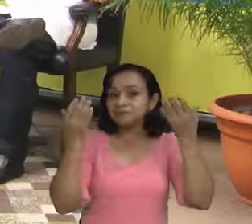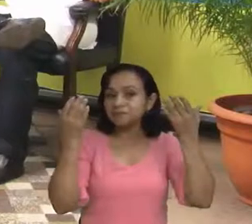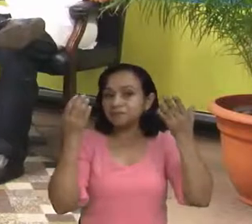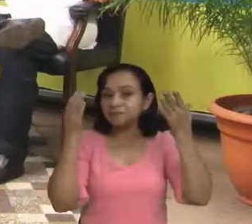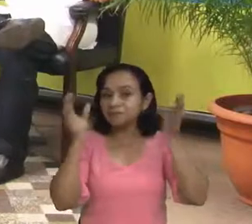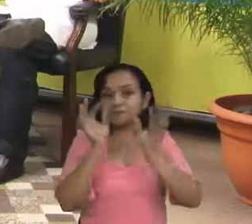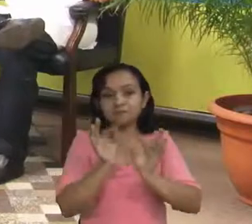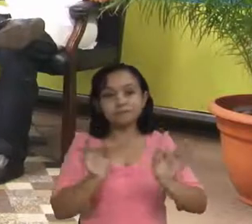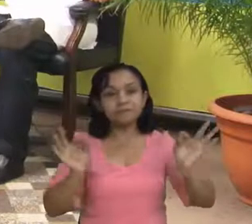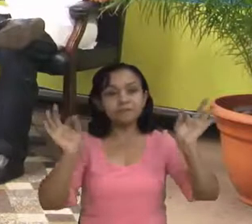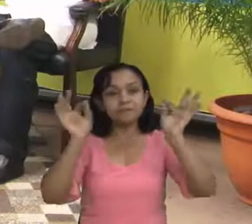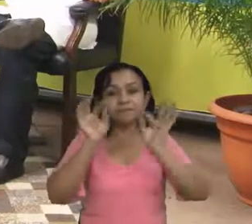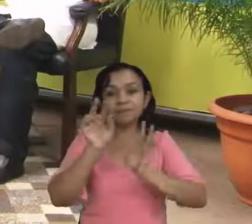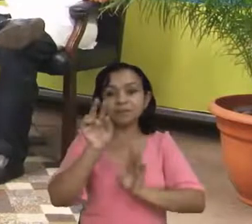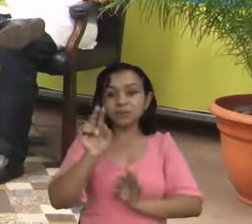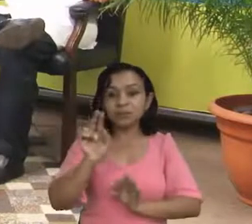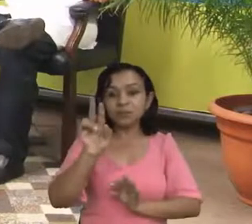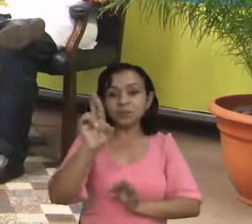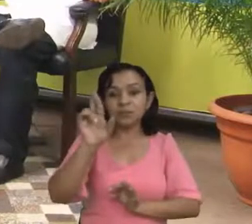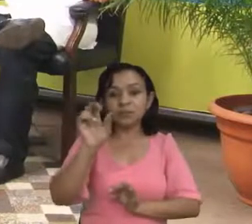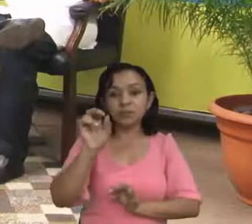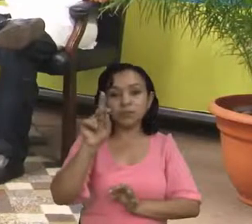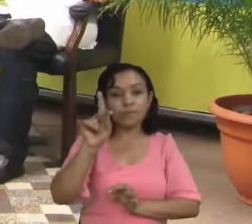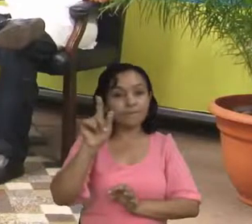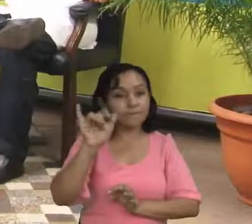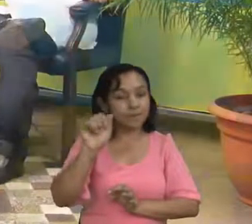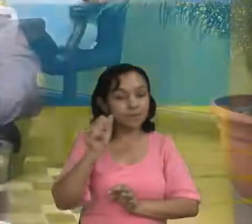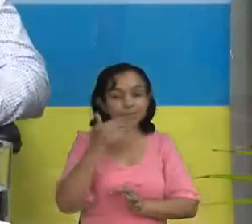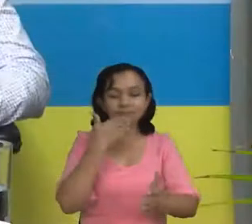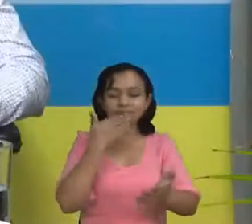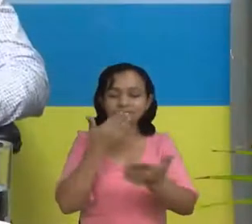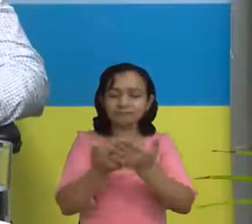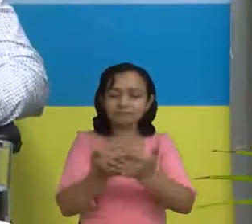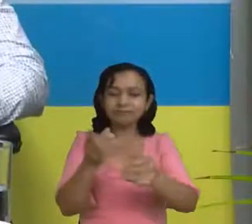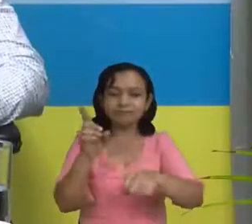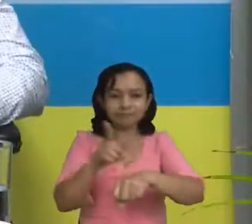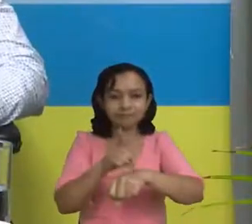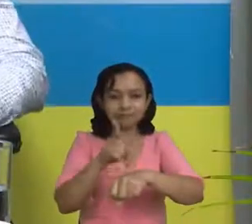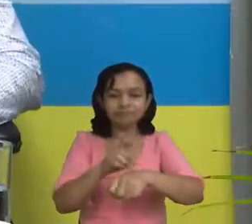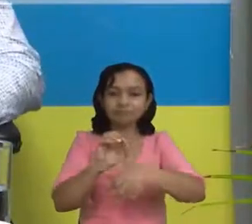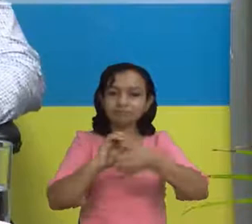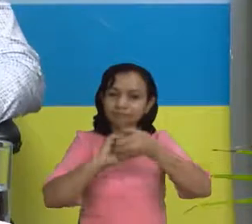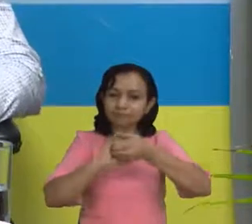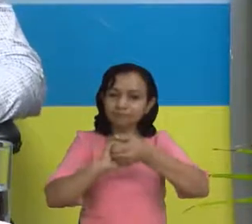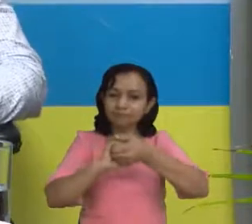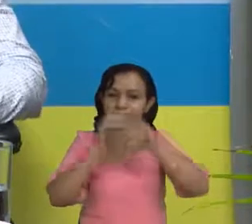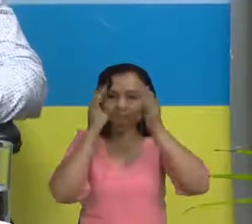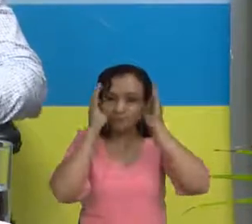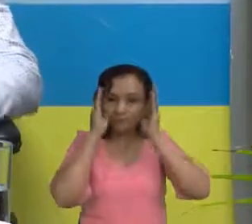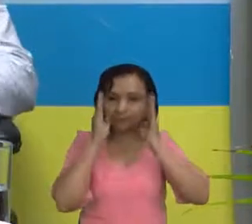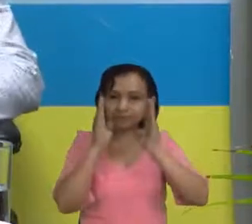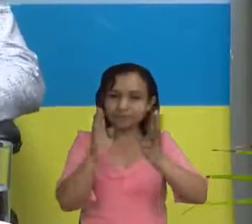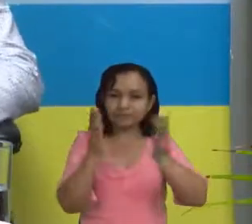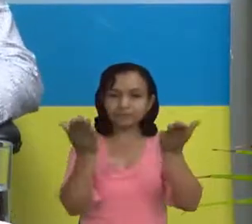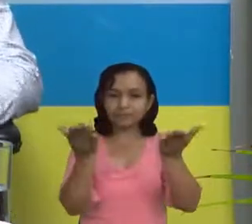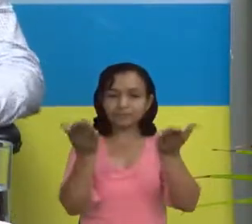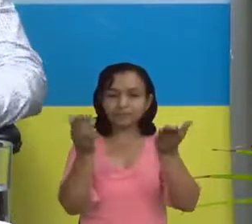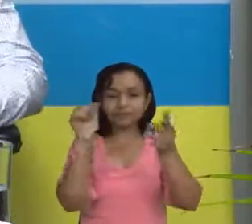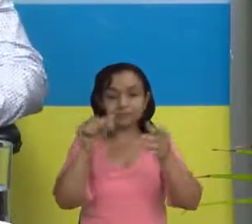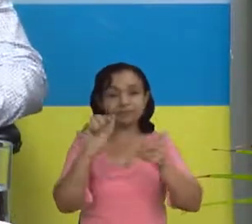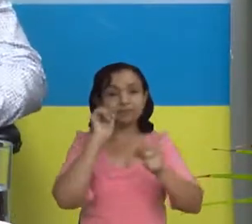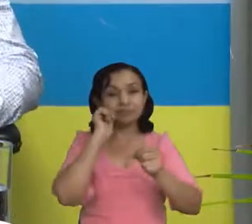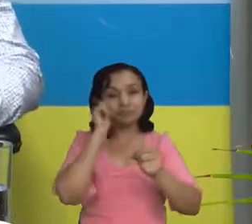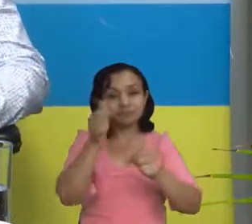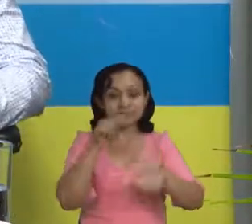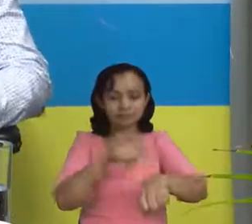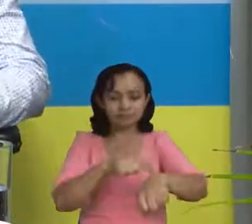la uropatía obstructiva. Le agradecemos, doctor. Le agradecemos a usted, amigo televidente, su fiel sintonía. Le esperamos el día de mañana a esta